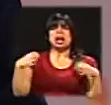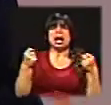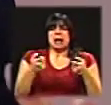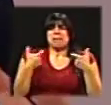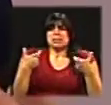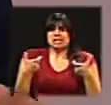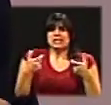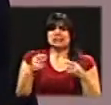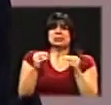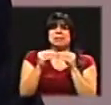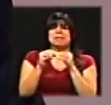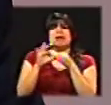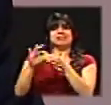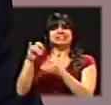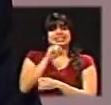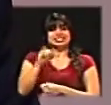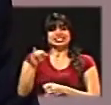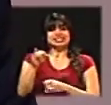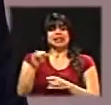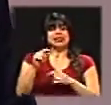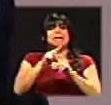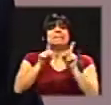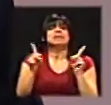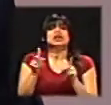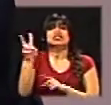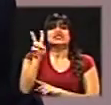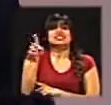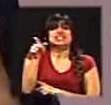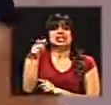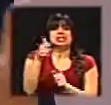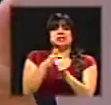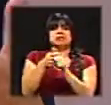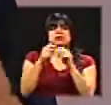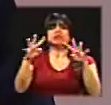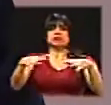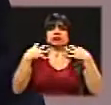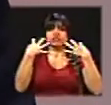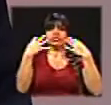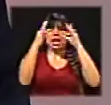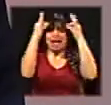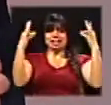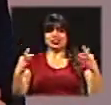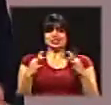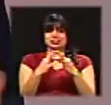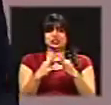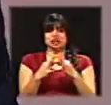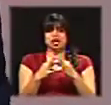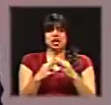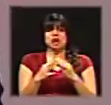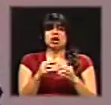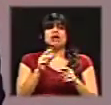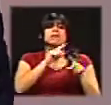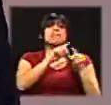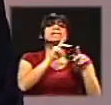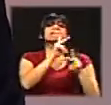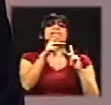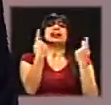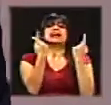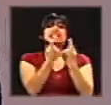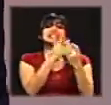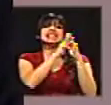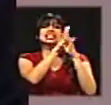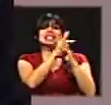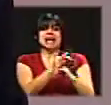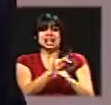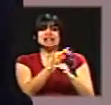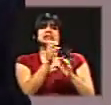alternativa a la izquierda, José María Villalta más bien es él el centro de atención, juega con las reglas del juego que han tenido los partidos tradicionales de sí,